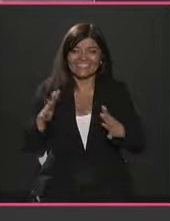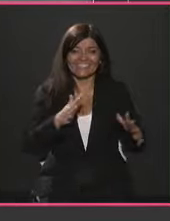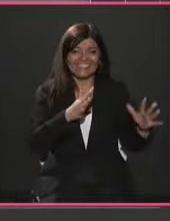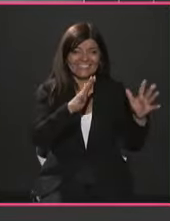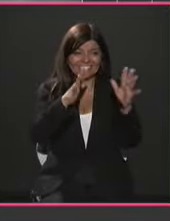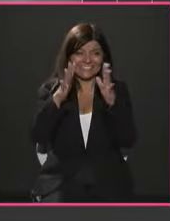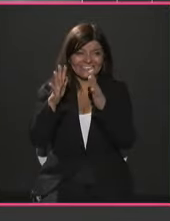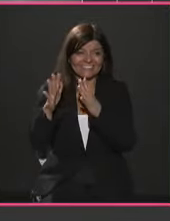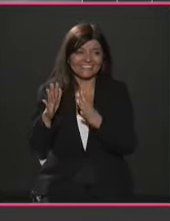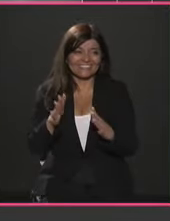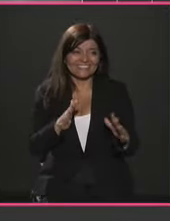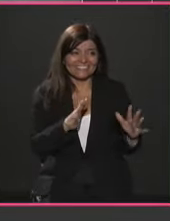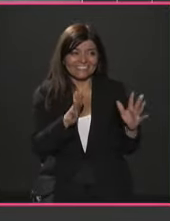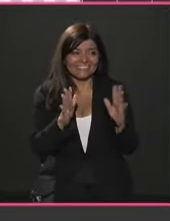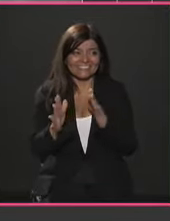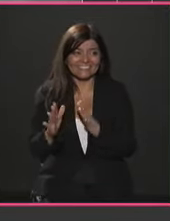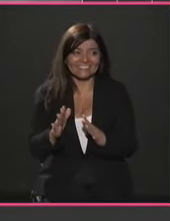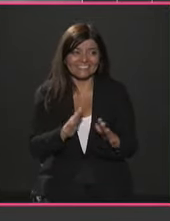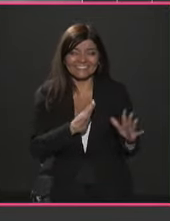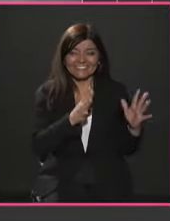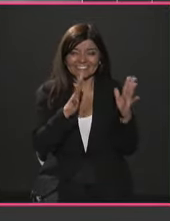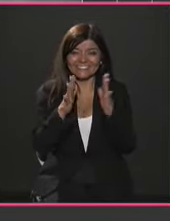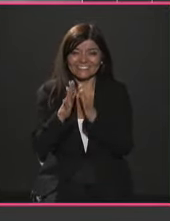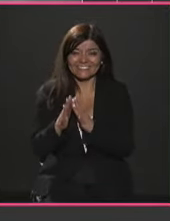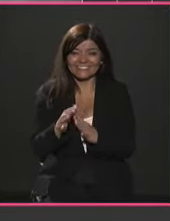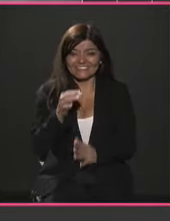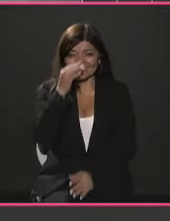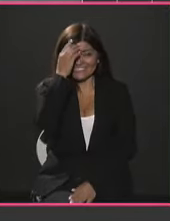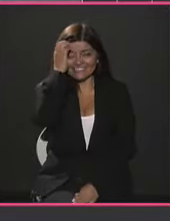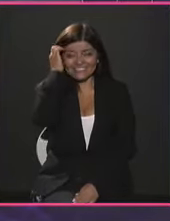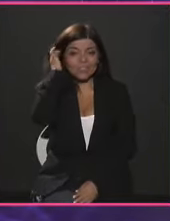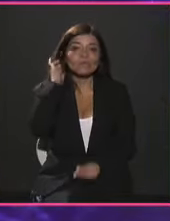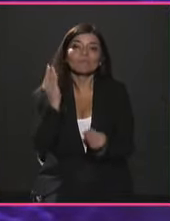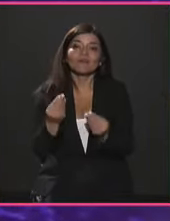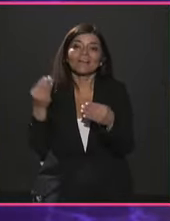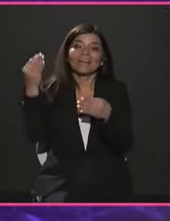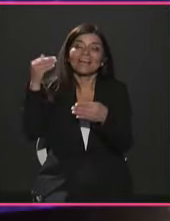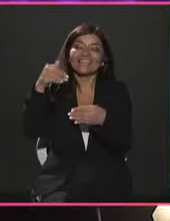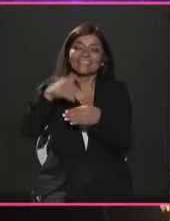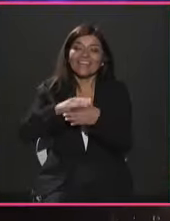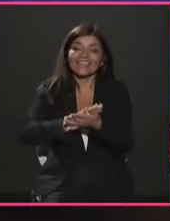bienvenida buenas tardes buenas tardes